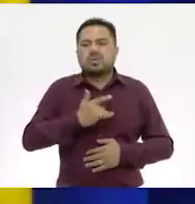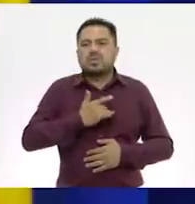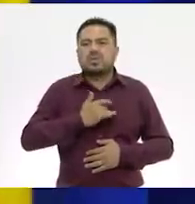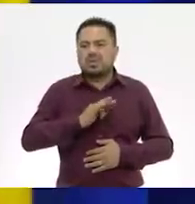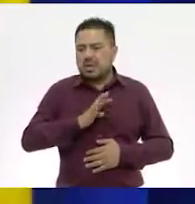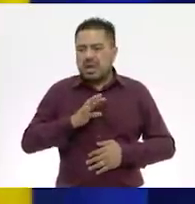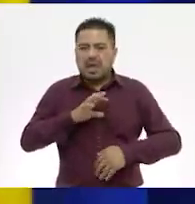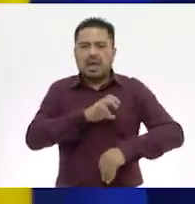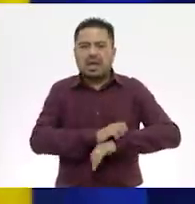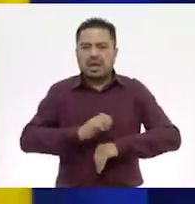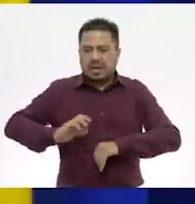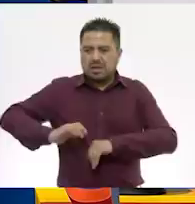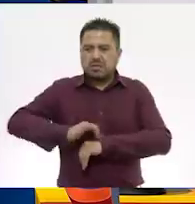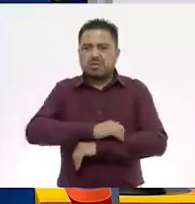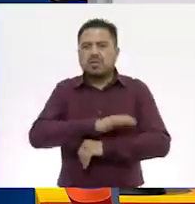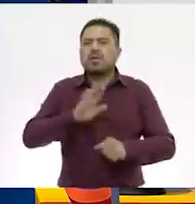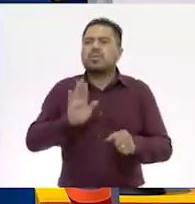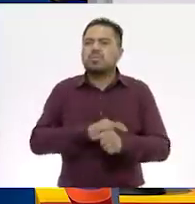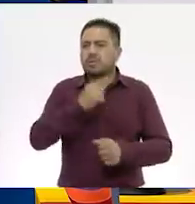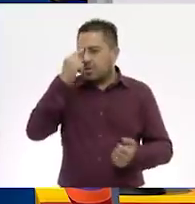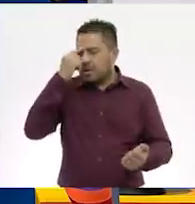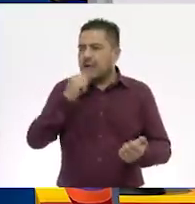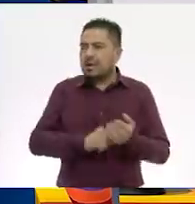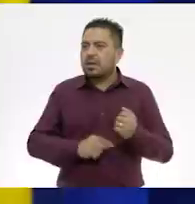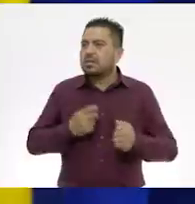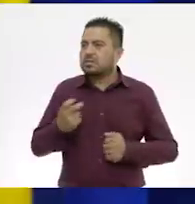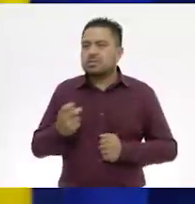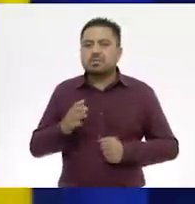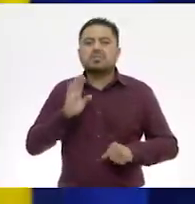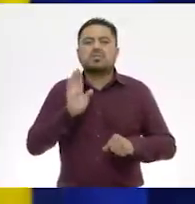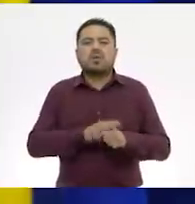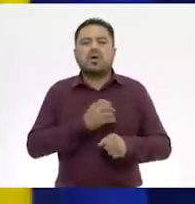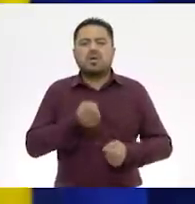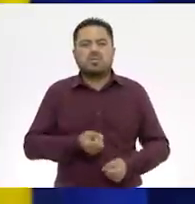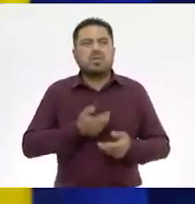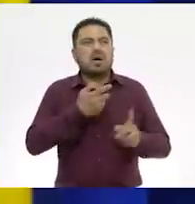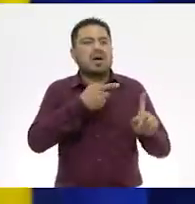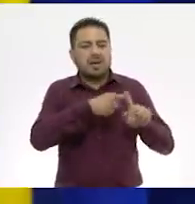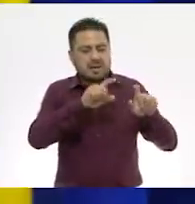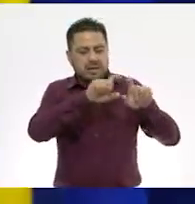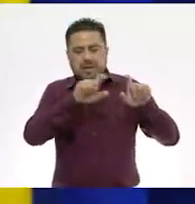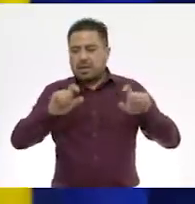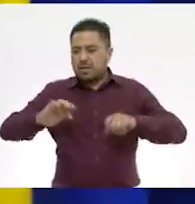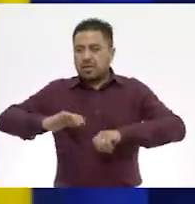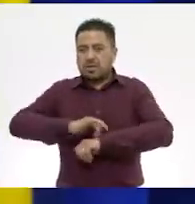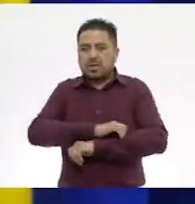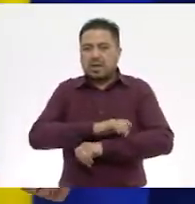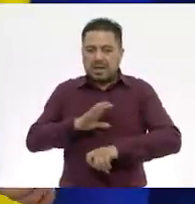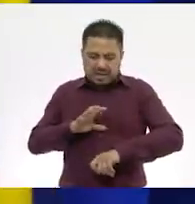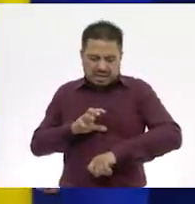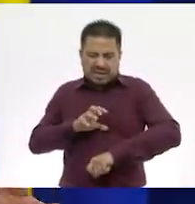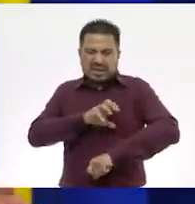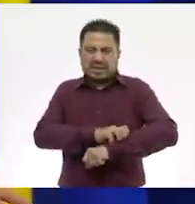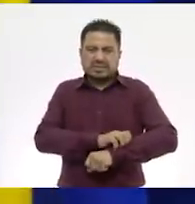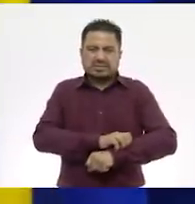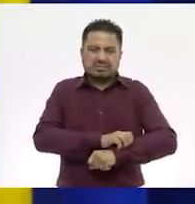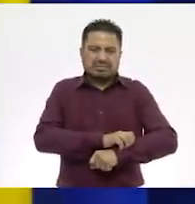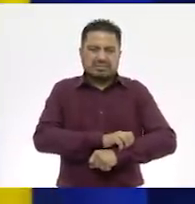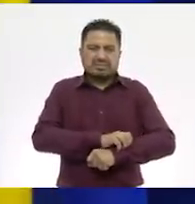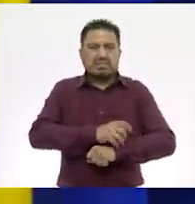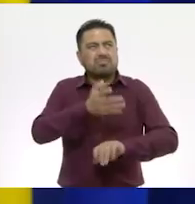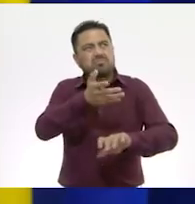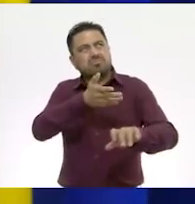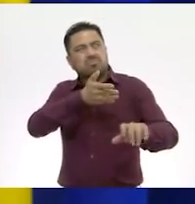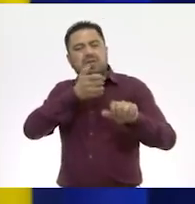lo comen las hormigas. ¿Y por qué crees eso? Pues en la fábula menciona que la hormiga le metió una mordidita en el tobillo al